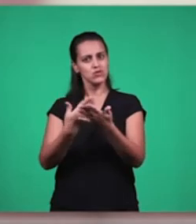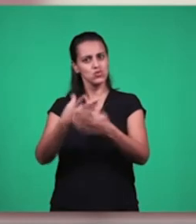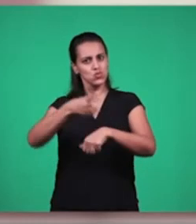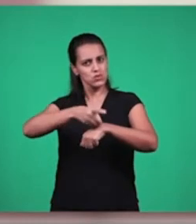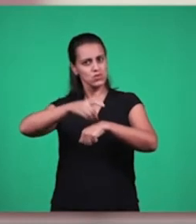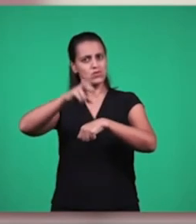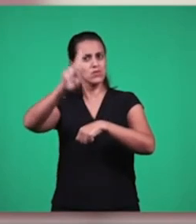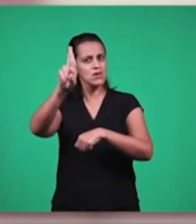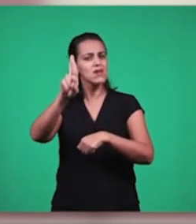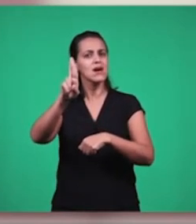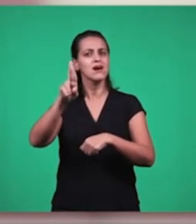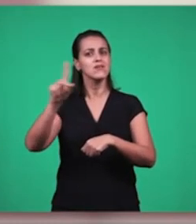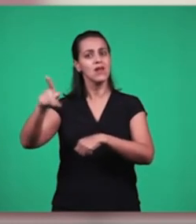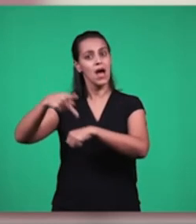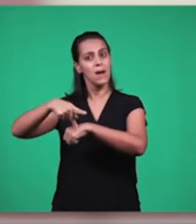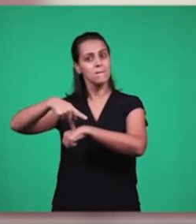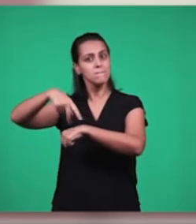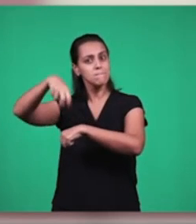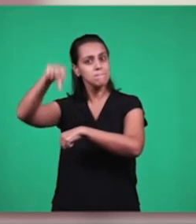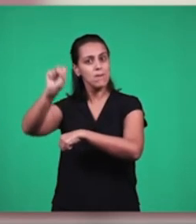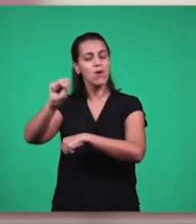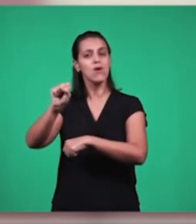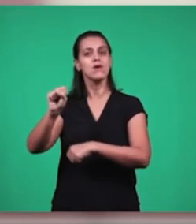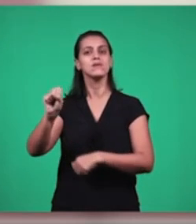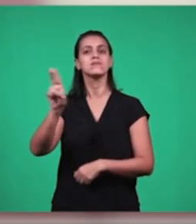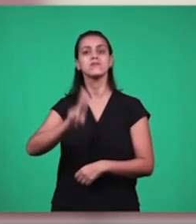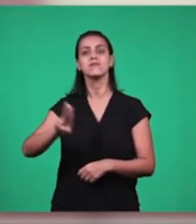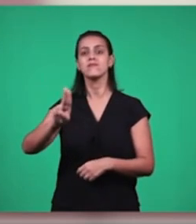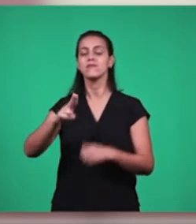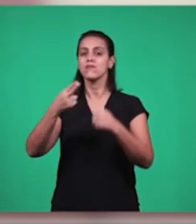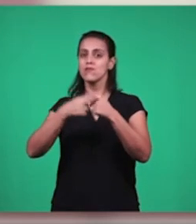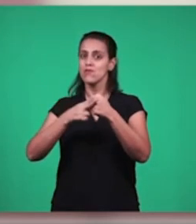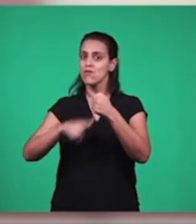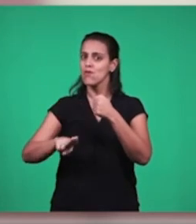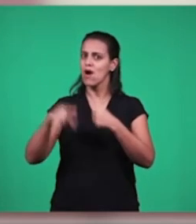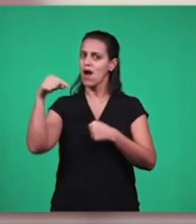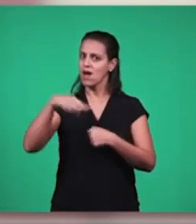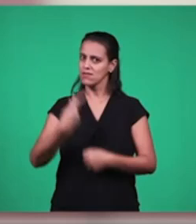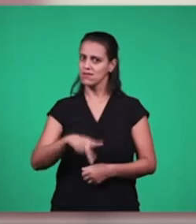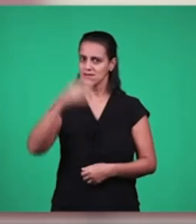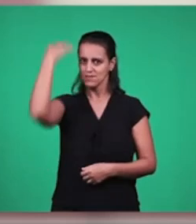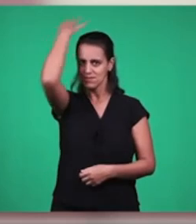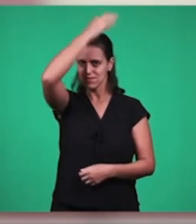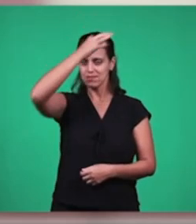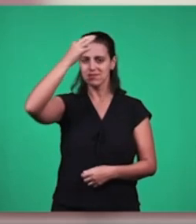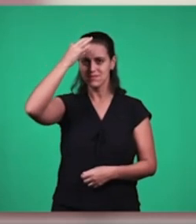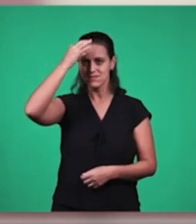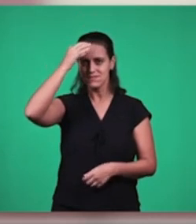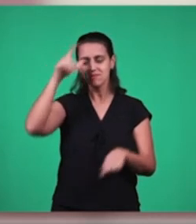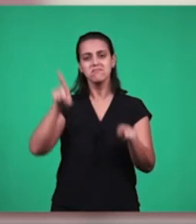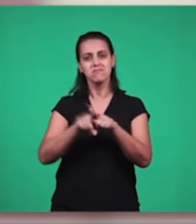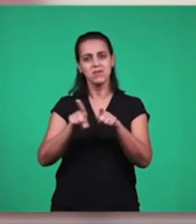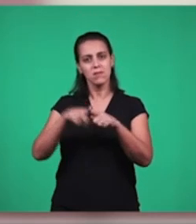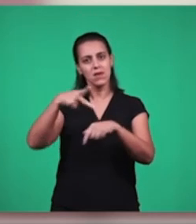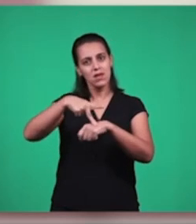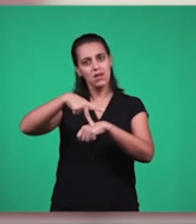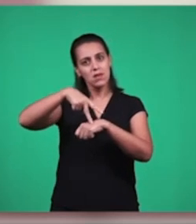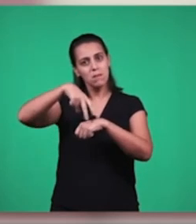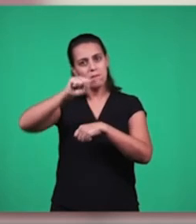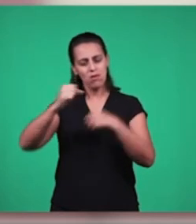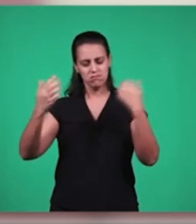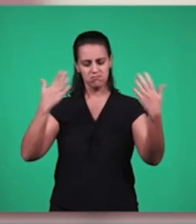y doctora en educación de posgraduados de la Universidad del Espíritu Santo, posgraduada en psicopedagogía de